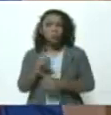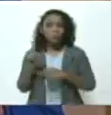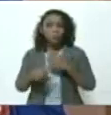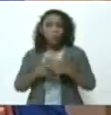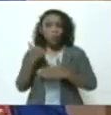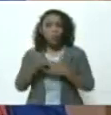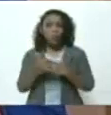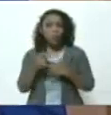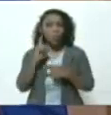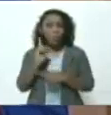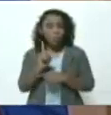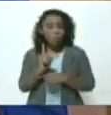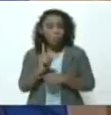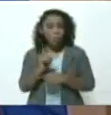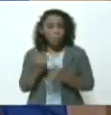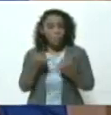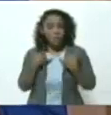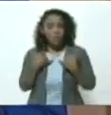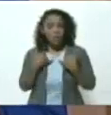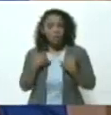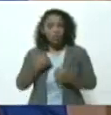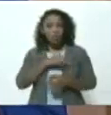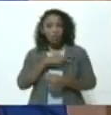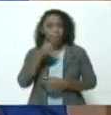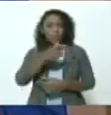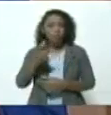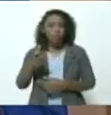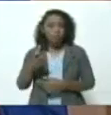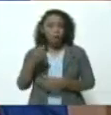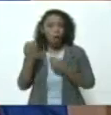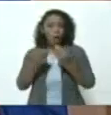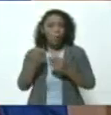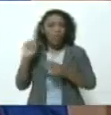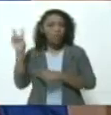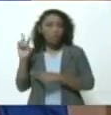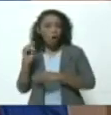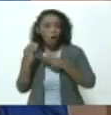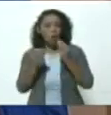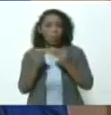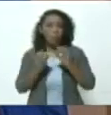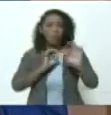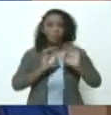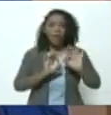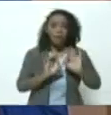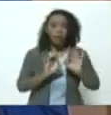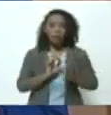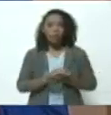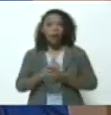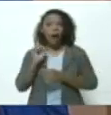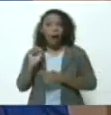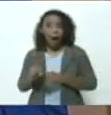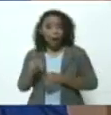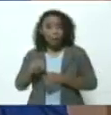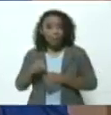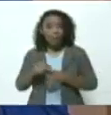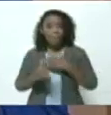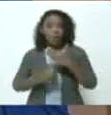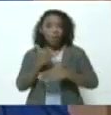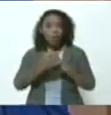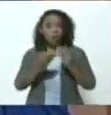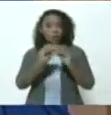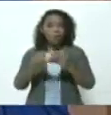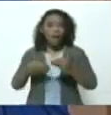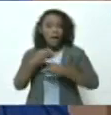como tal. Uno como venezolano y otro como actor. Este proyecto realizado es la suma